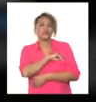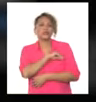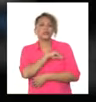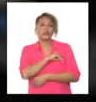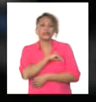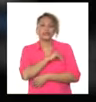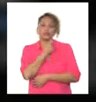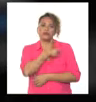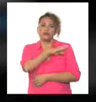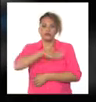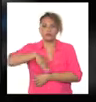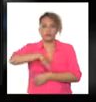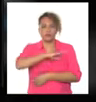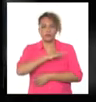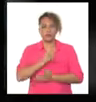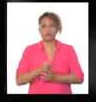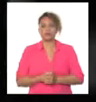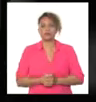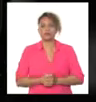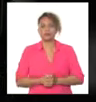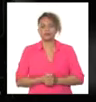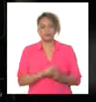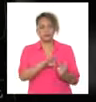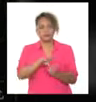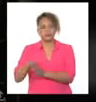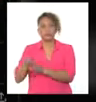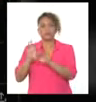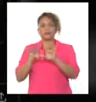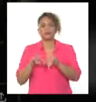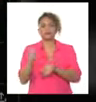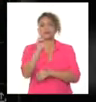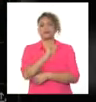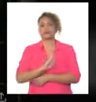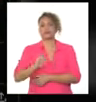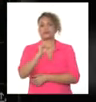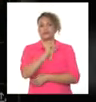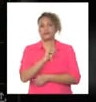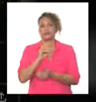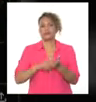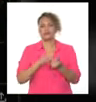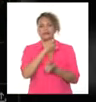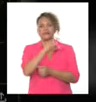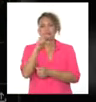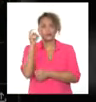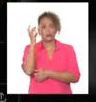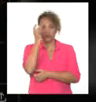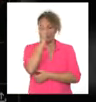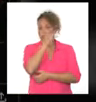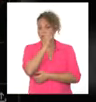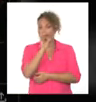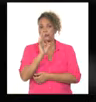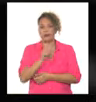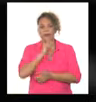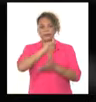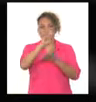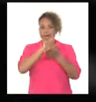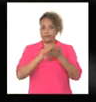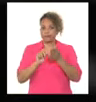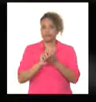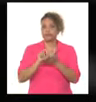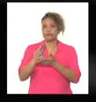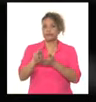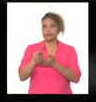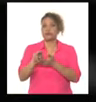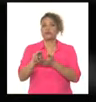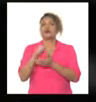del pueblo". En tanto, el secretario de Organización del Comité Central del Partido, Roberto Morales Ojeda, escribió: "Despedimos a